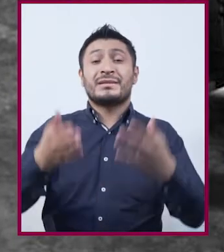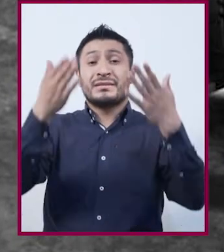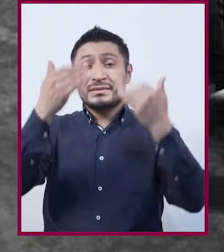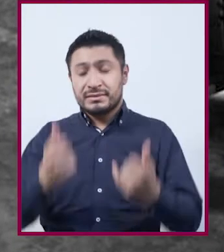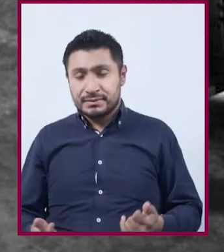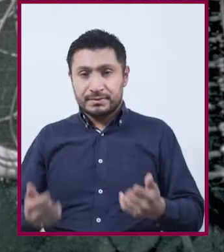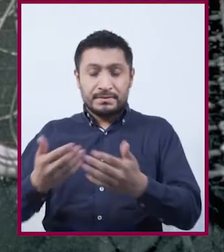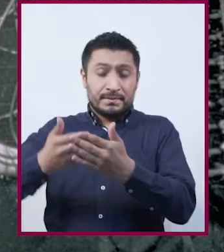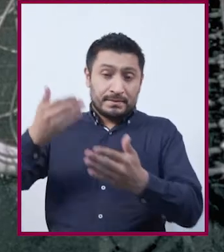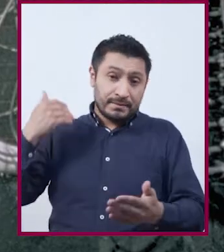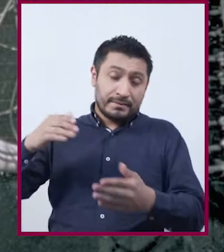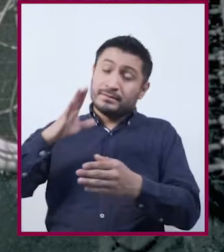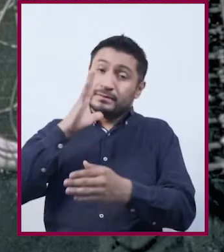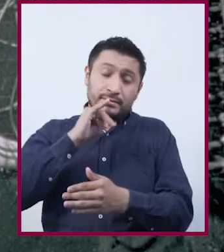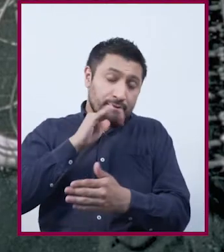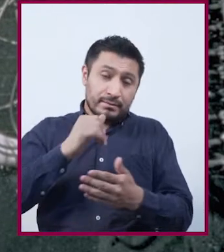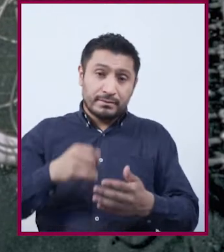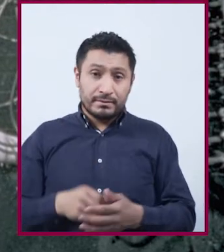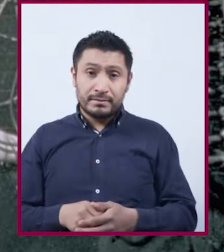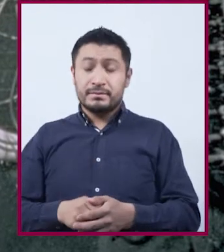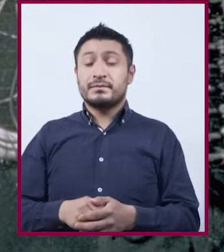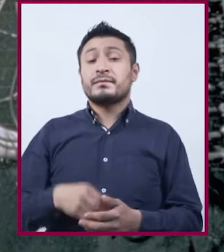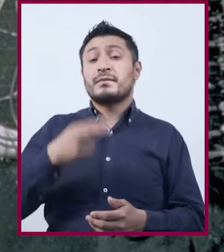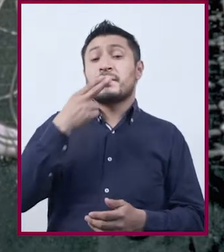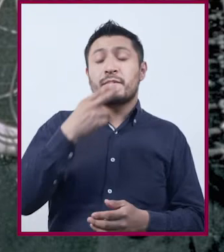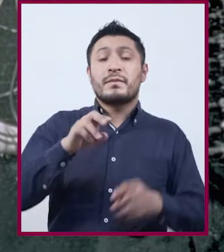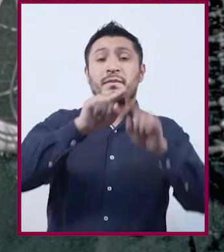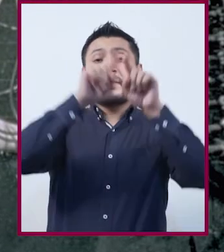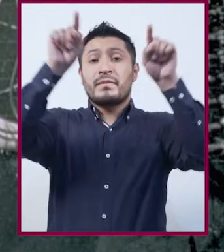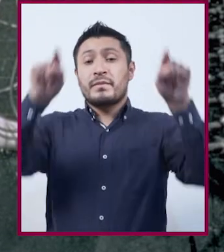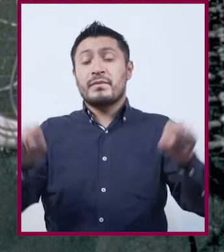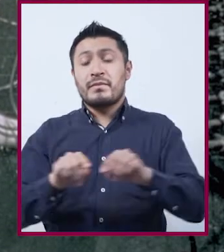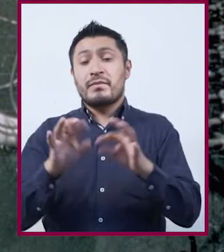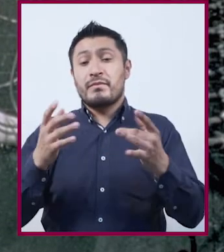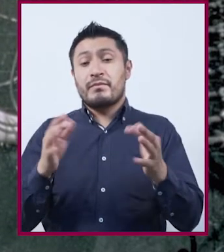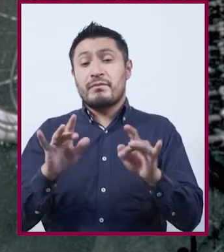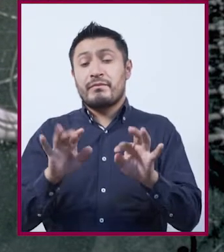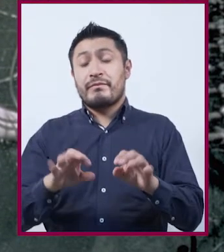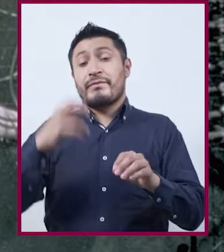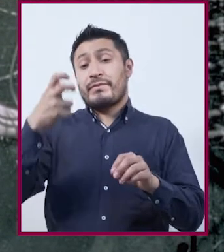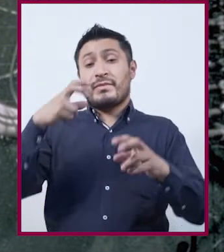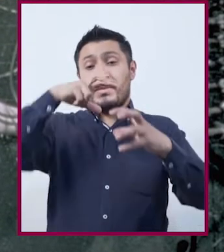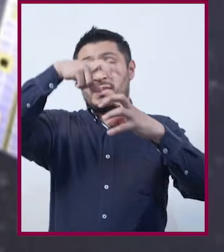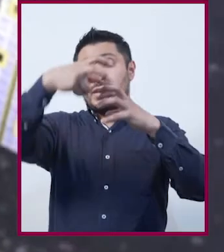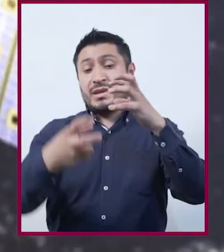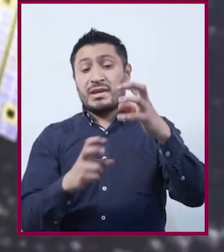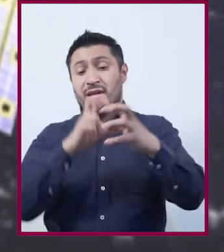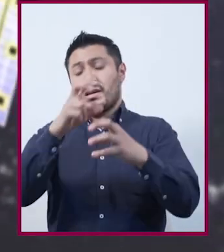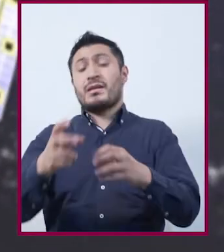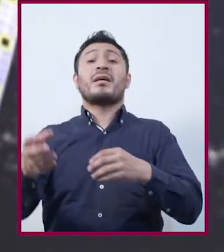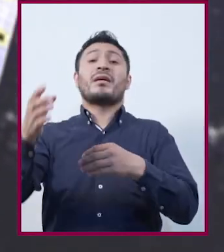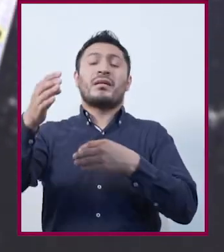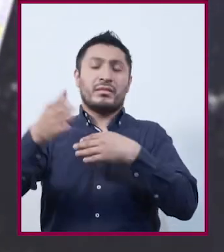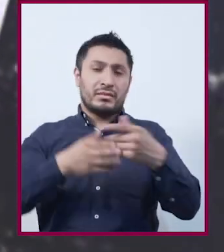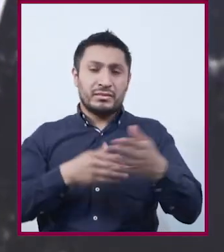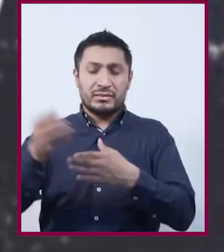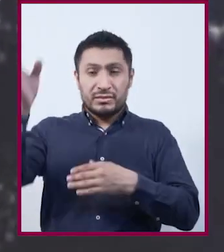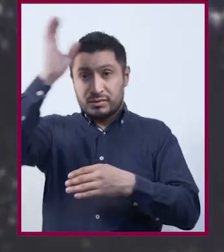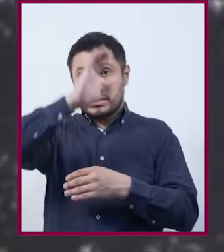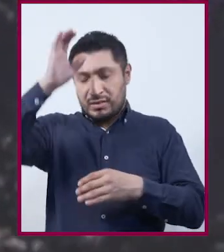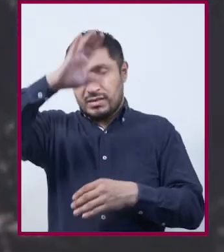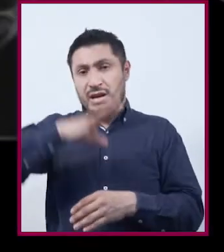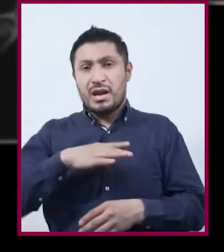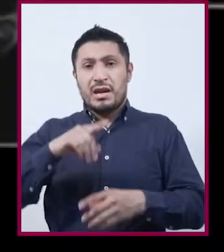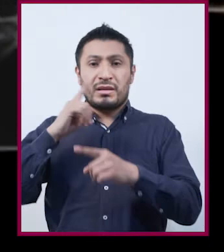cálculos que de otra manera simplemente no habrían podido. A partir de las computadoras y de los satélites es que actualmente la